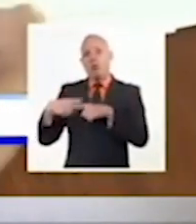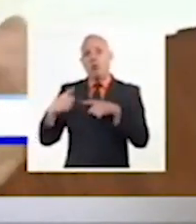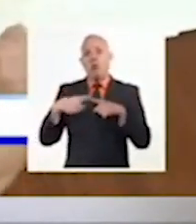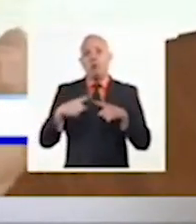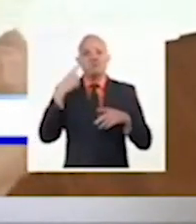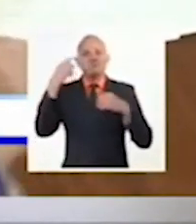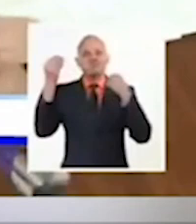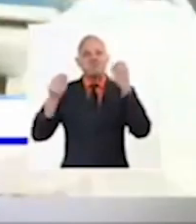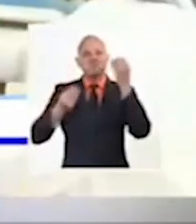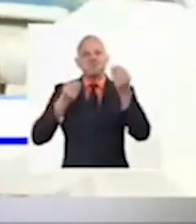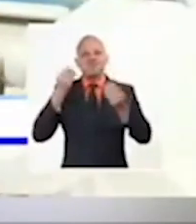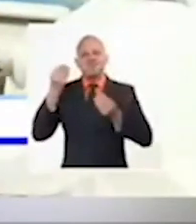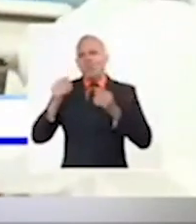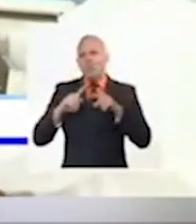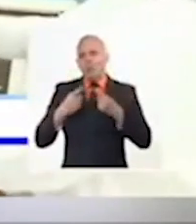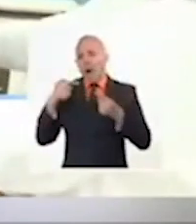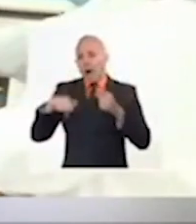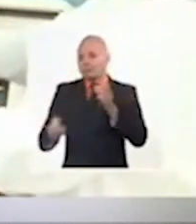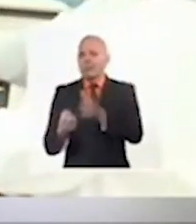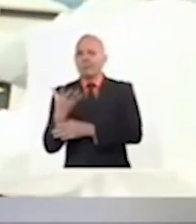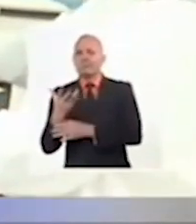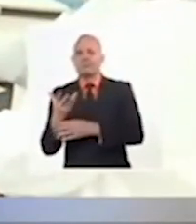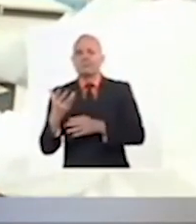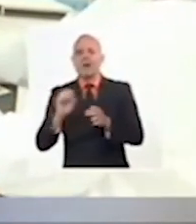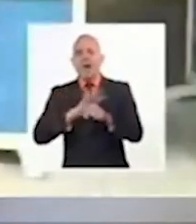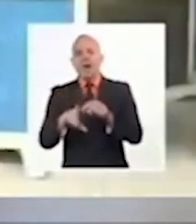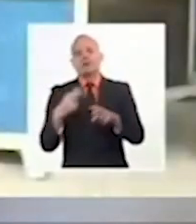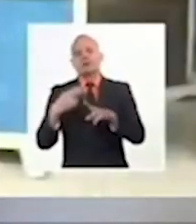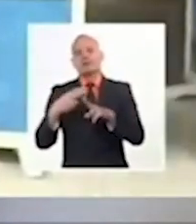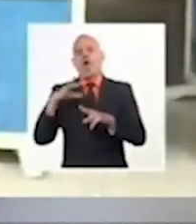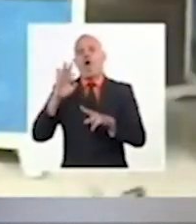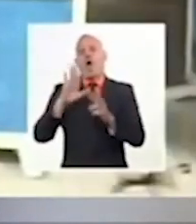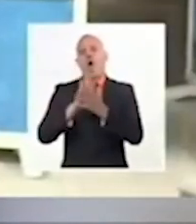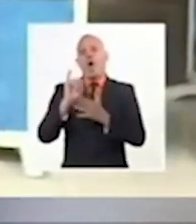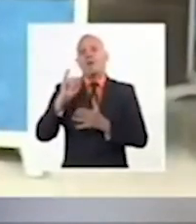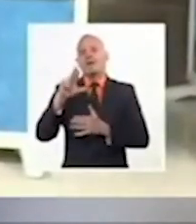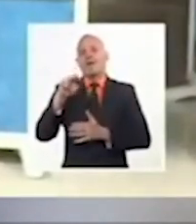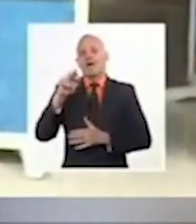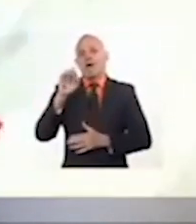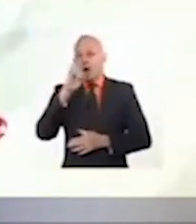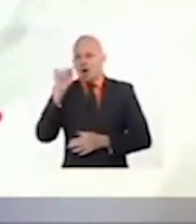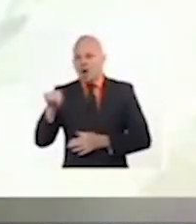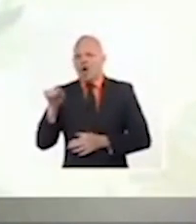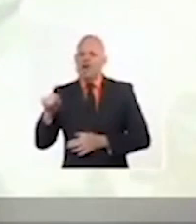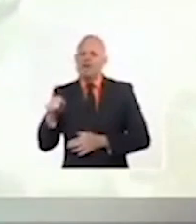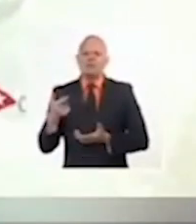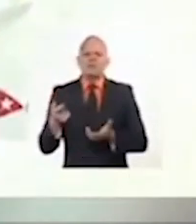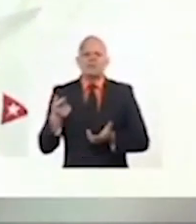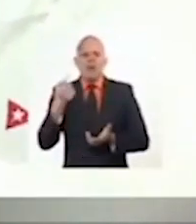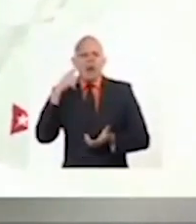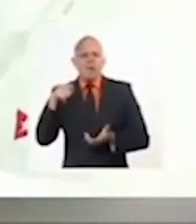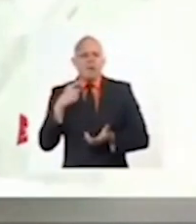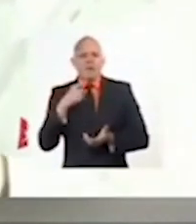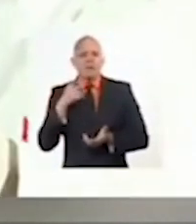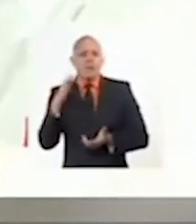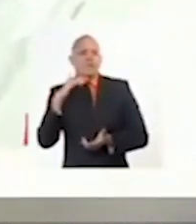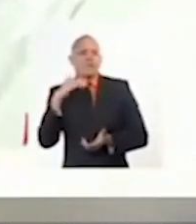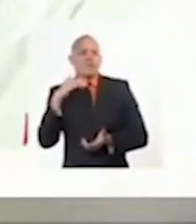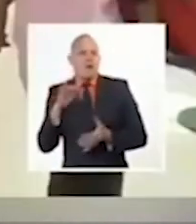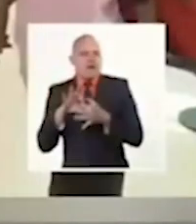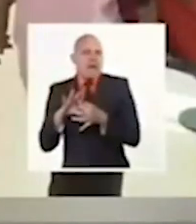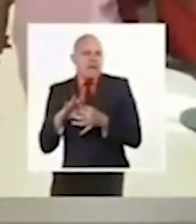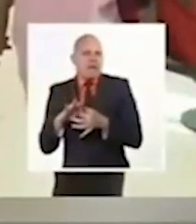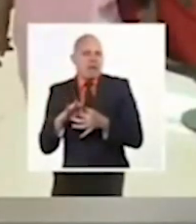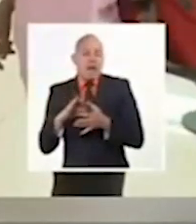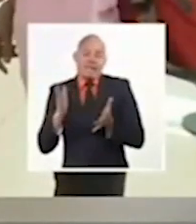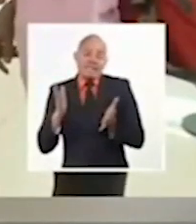norteamericanas, de unos 100 vuelos a la semana a Cuba. Con todo y eso, los pasajes, el cubano promedio sigue estando por las